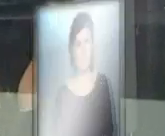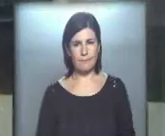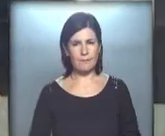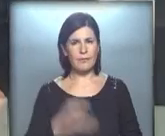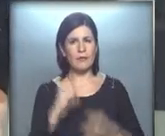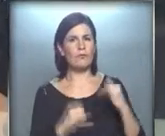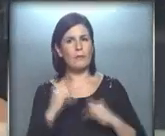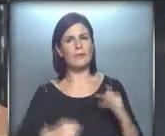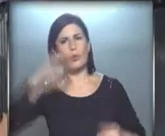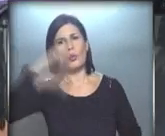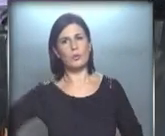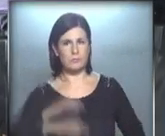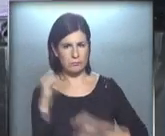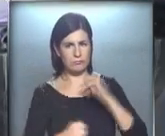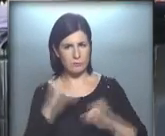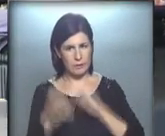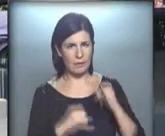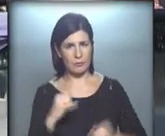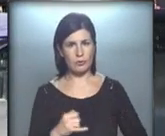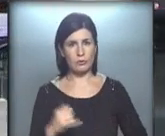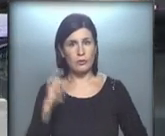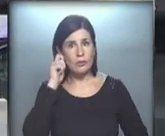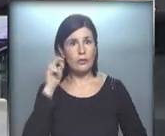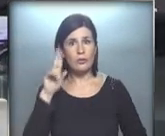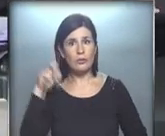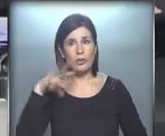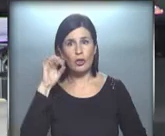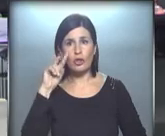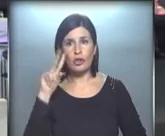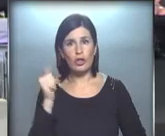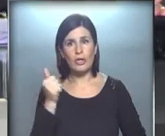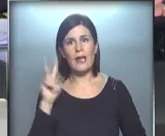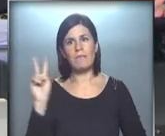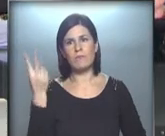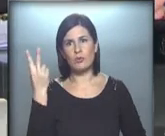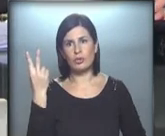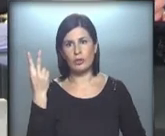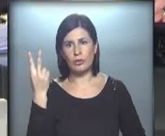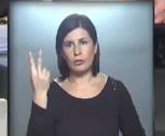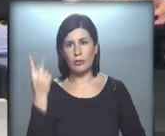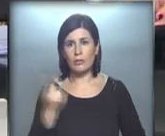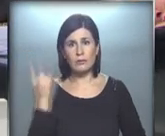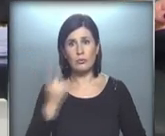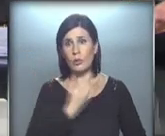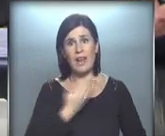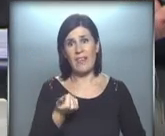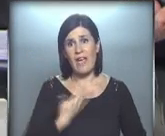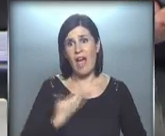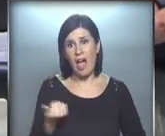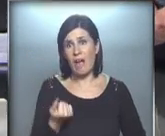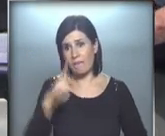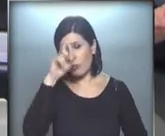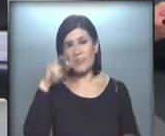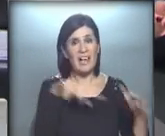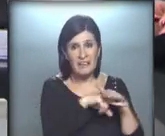Información de último momento, murió Julio Grondona. Estamos hablando del titular de la AFA, estaba internado en el sanatorio Mitre,